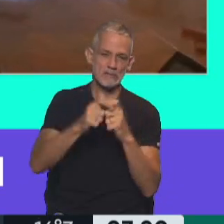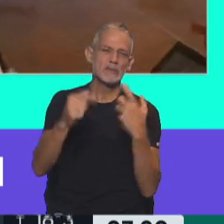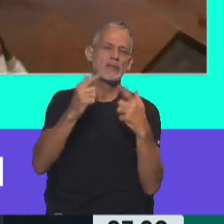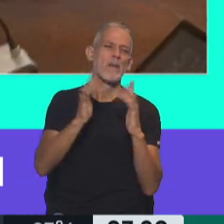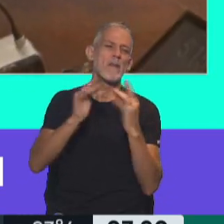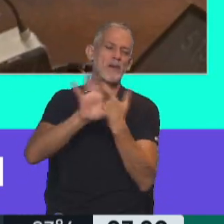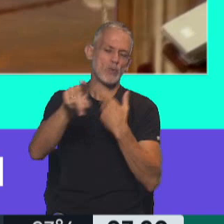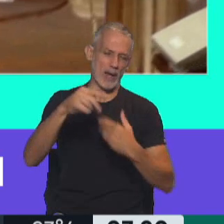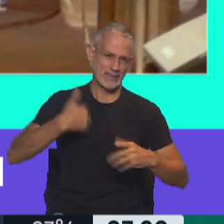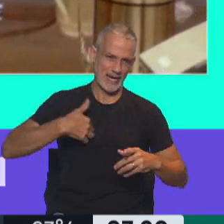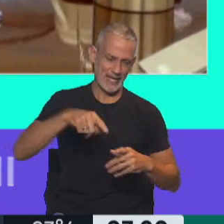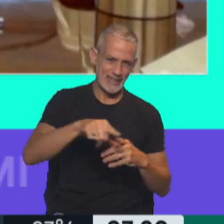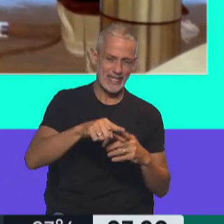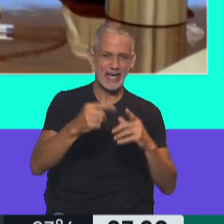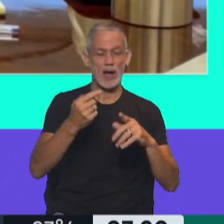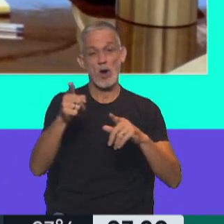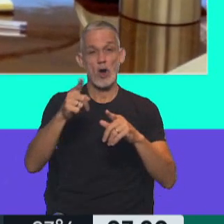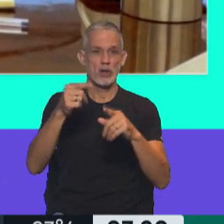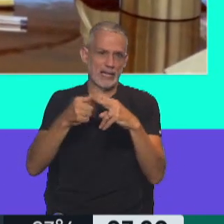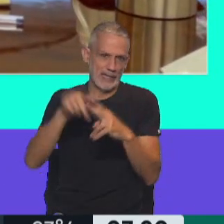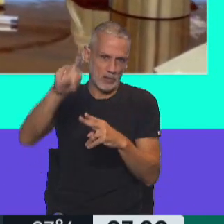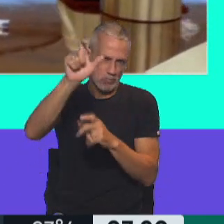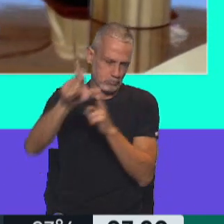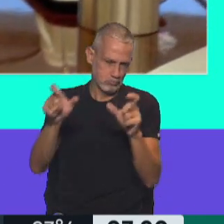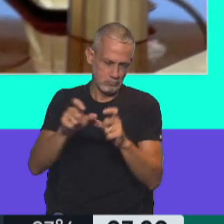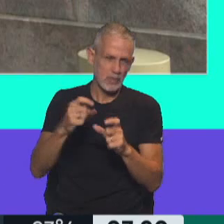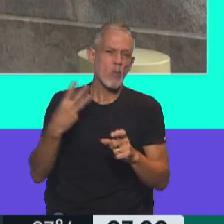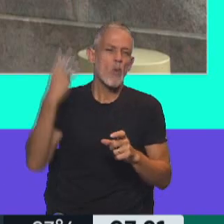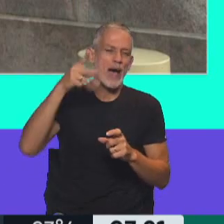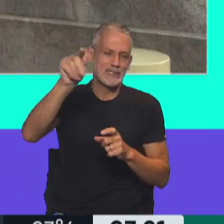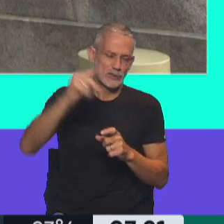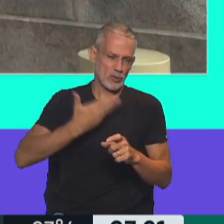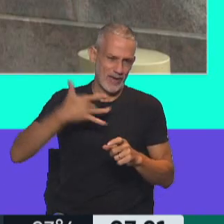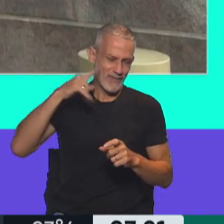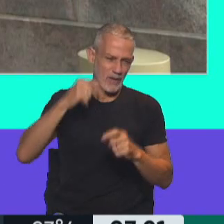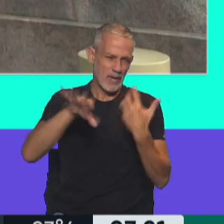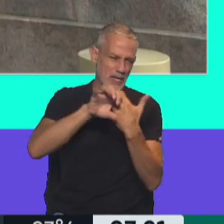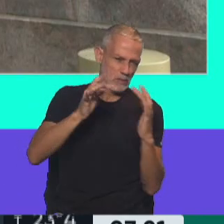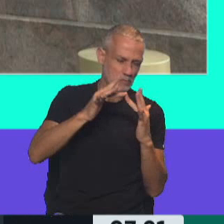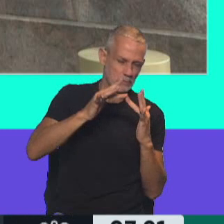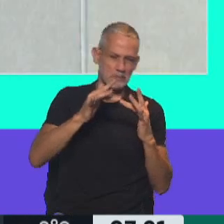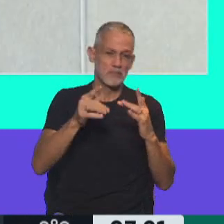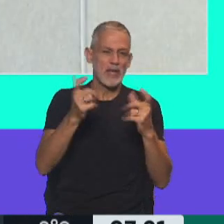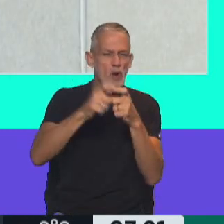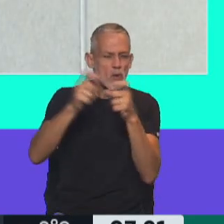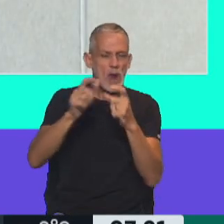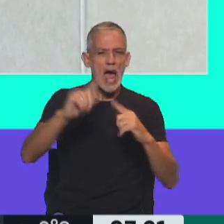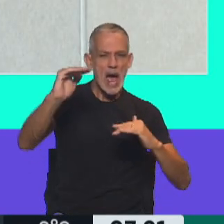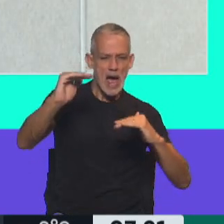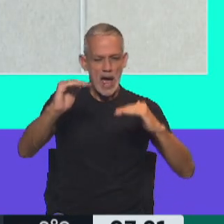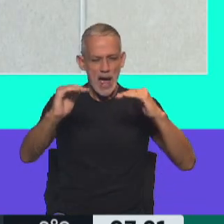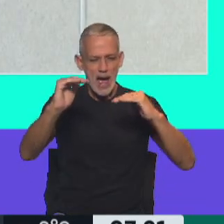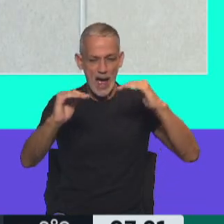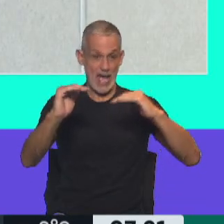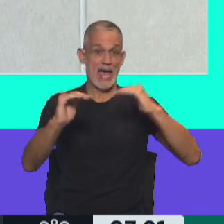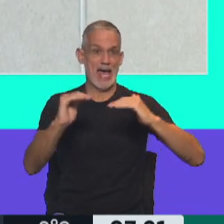virtuales, ¿no? Entre Argentina con los técnicos del fondo en Washington. Y allí entonces, como hubo acercamientos,